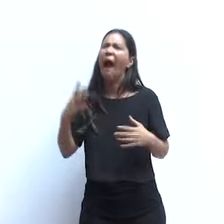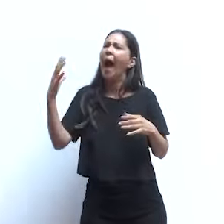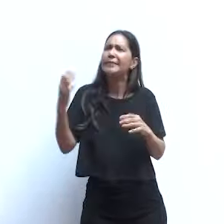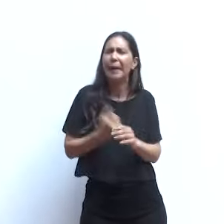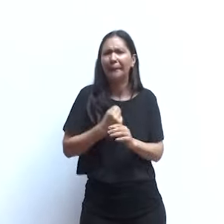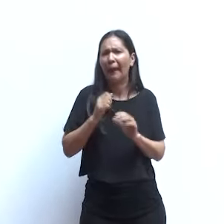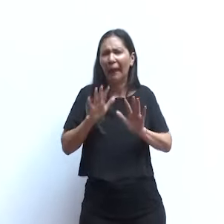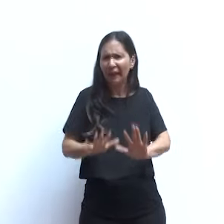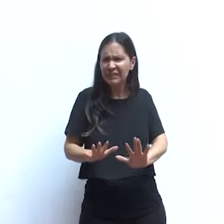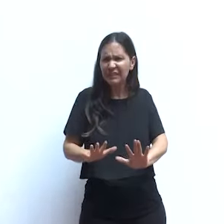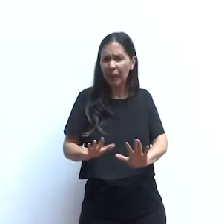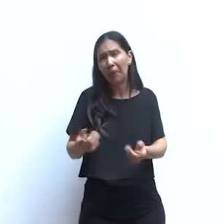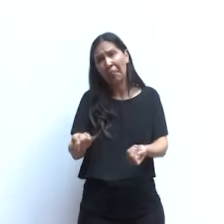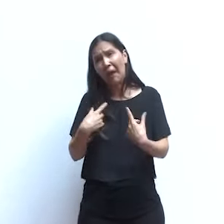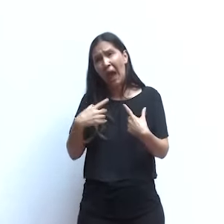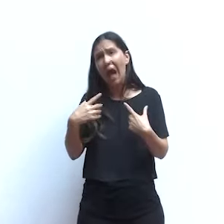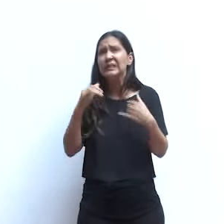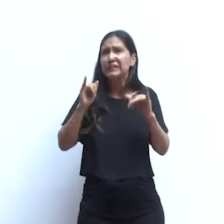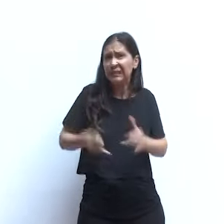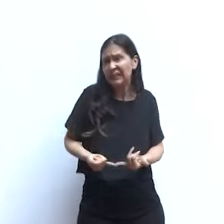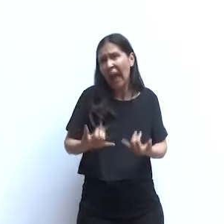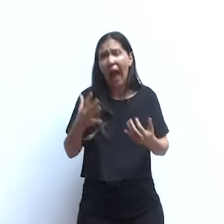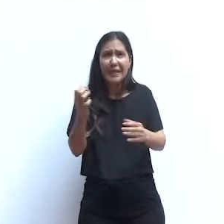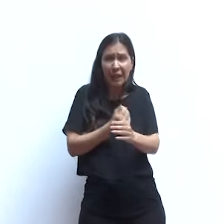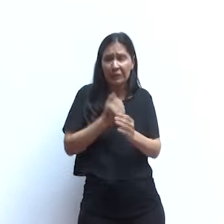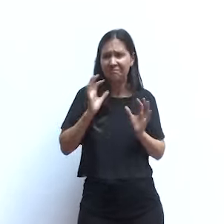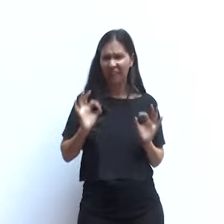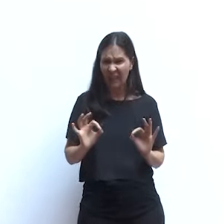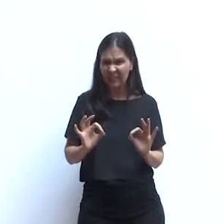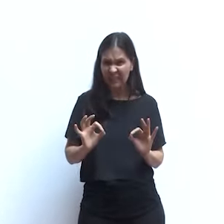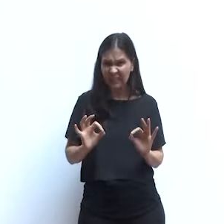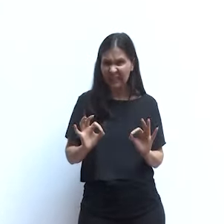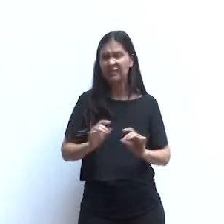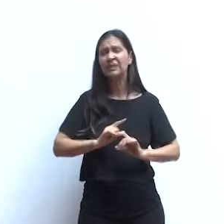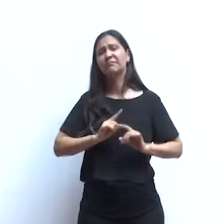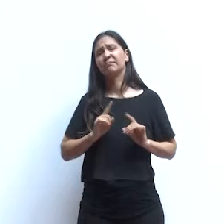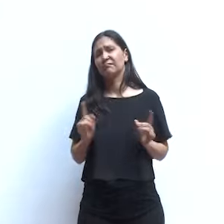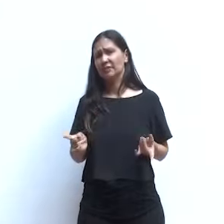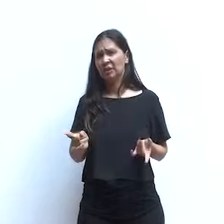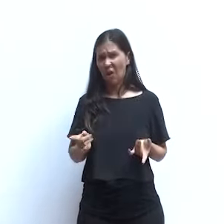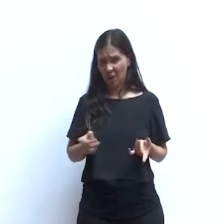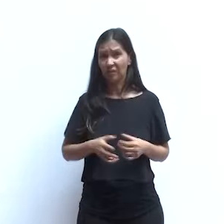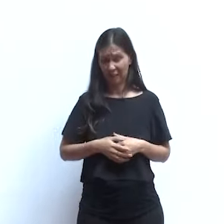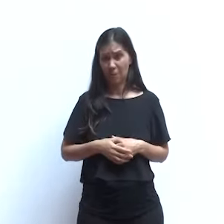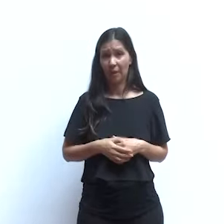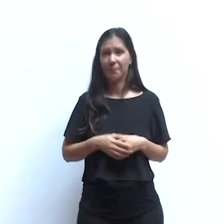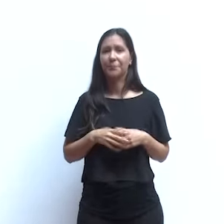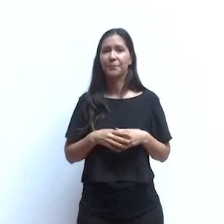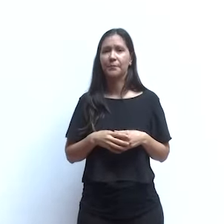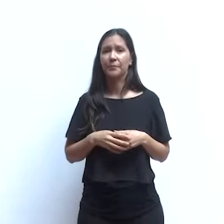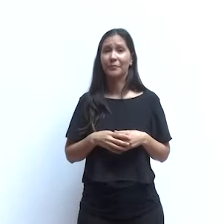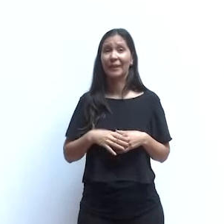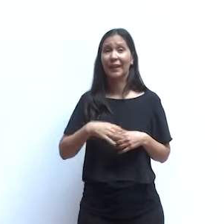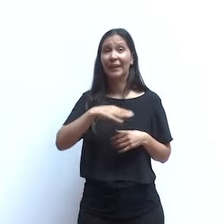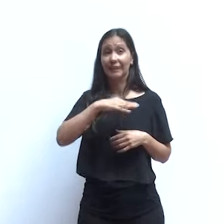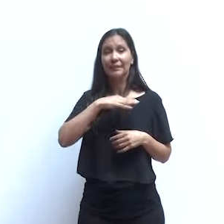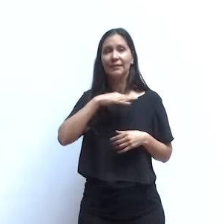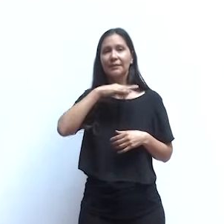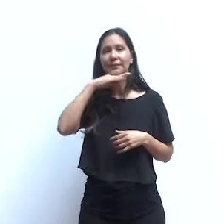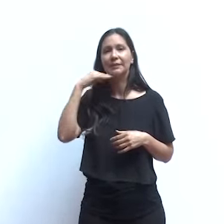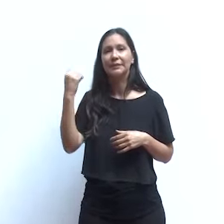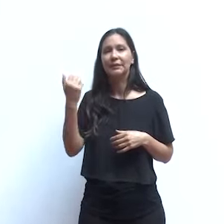como como como se nos presentan a a a primera vista no eh Es decir Javier nos nos